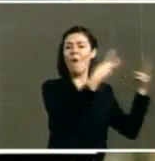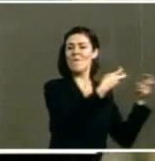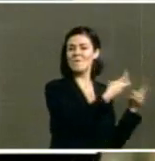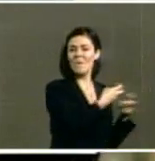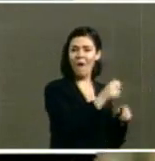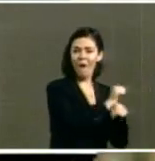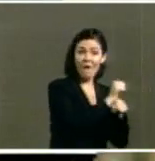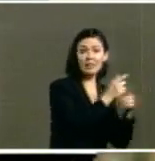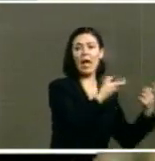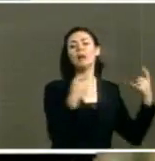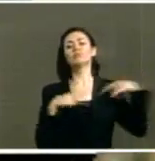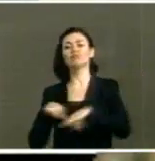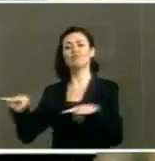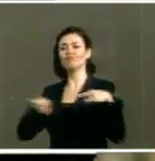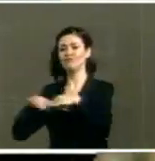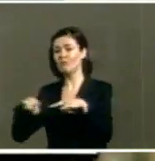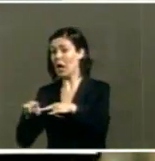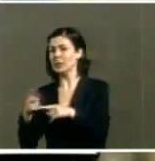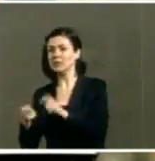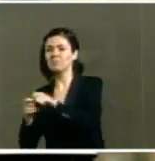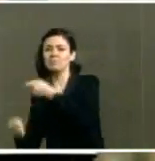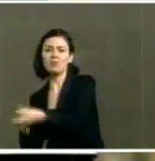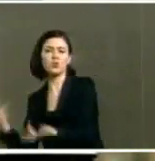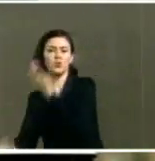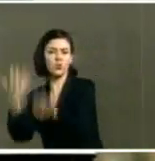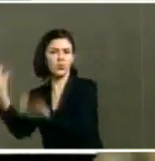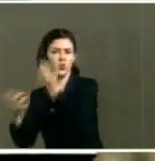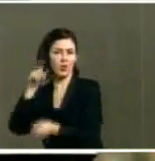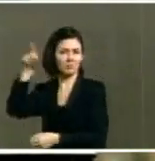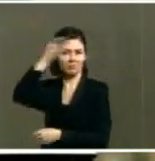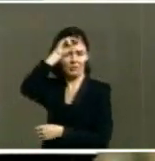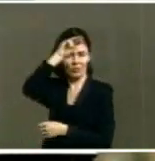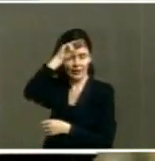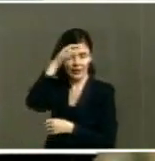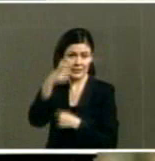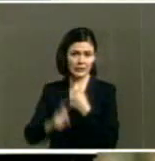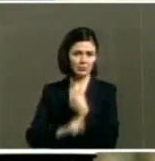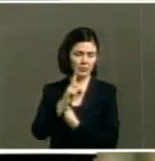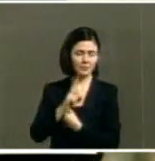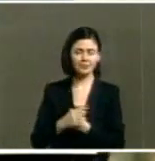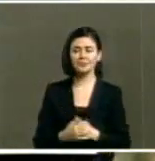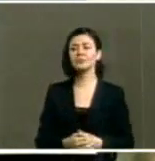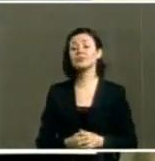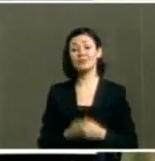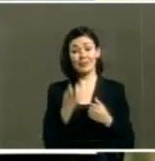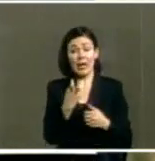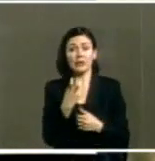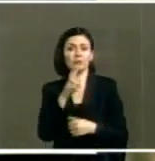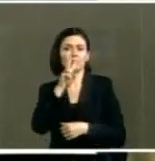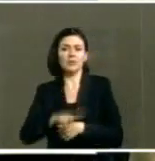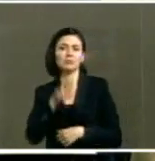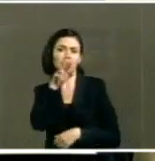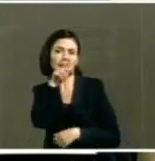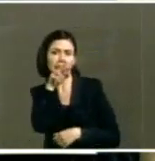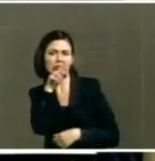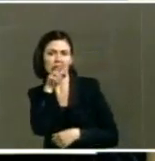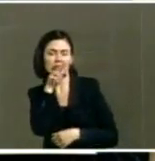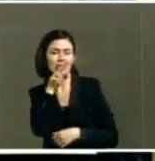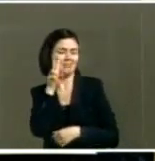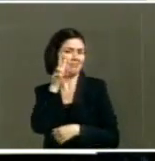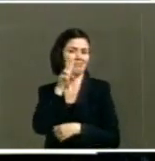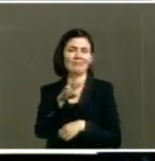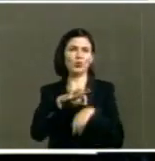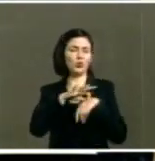Esta expansión criminal, al principio imperceptible y hoy evidente y alarmante, encontró